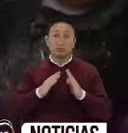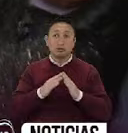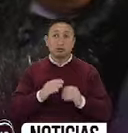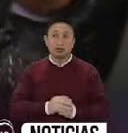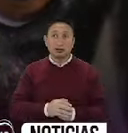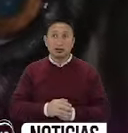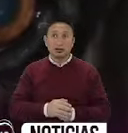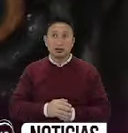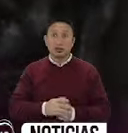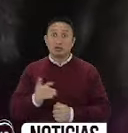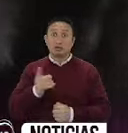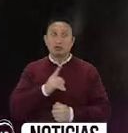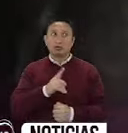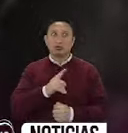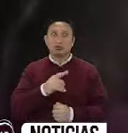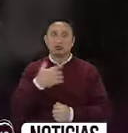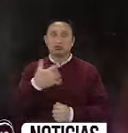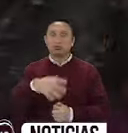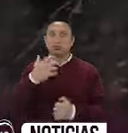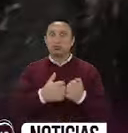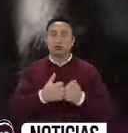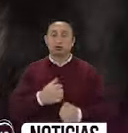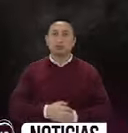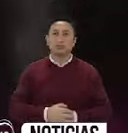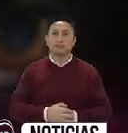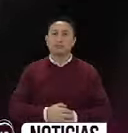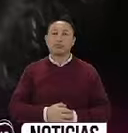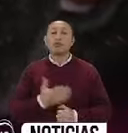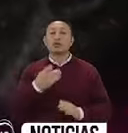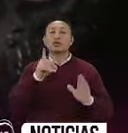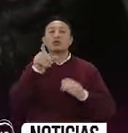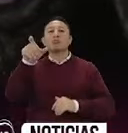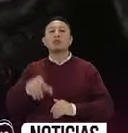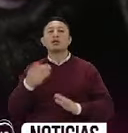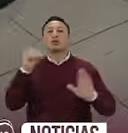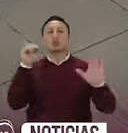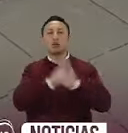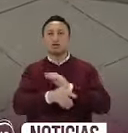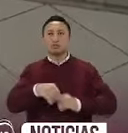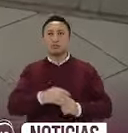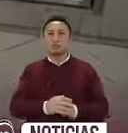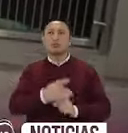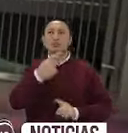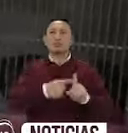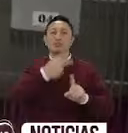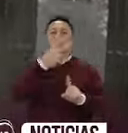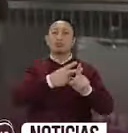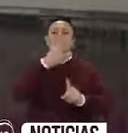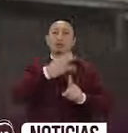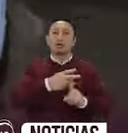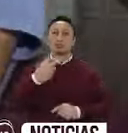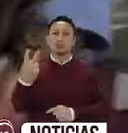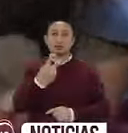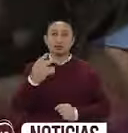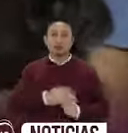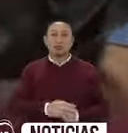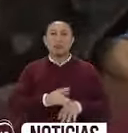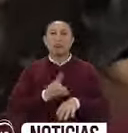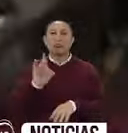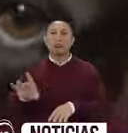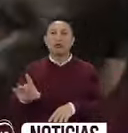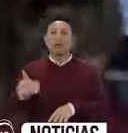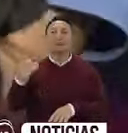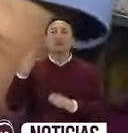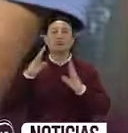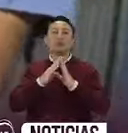que en realidad se convirtió en un infierno. Denuncias ciudadanas indicaron que por varios meses los canes habrían sido abandonados en